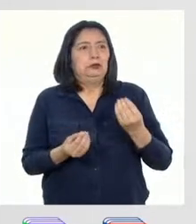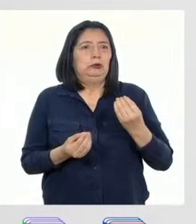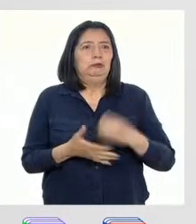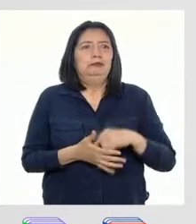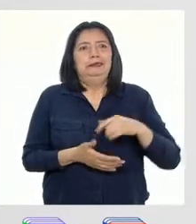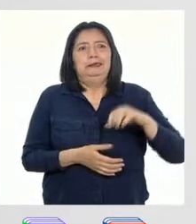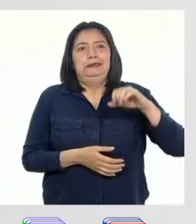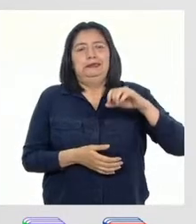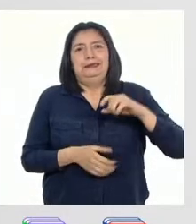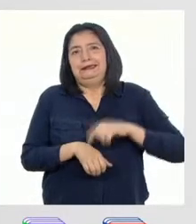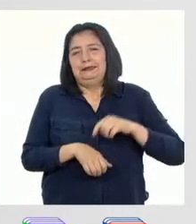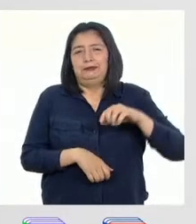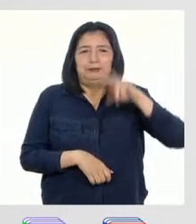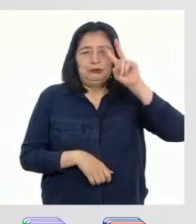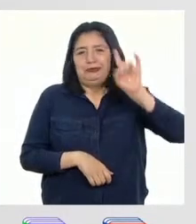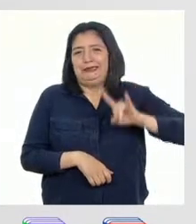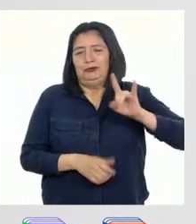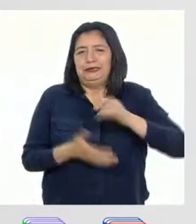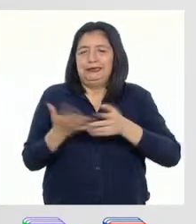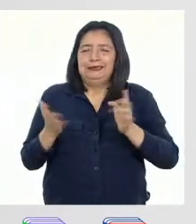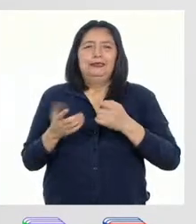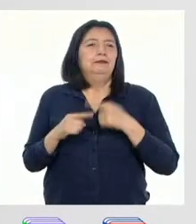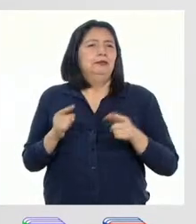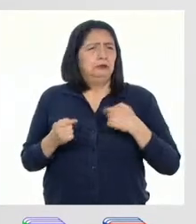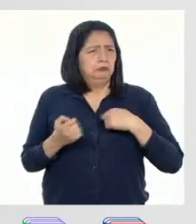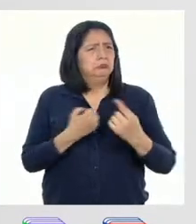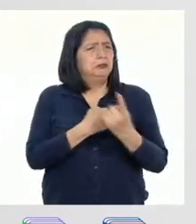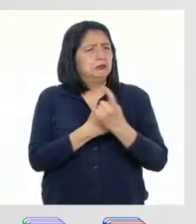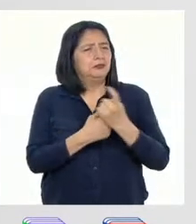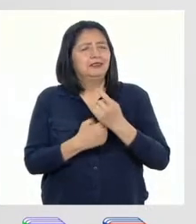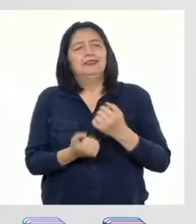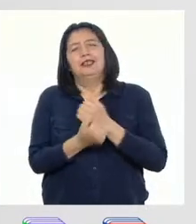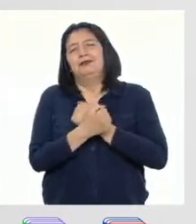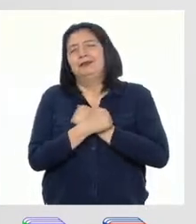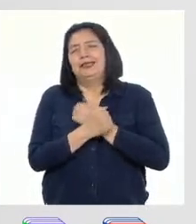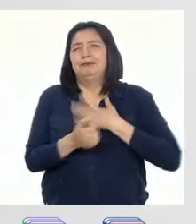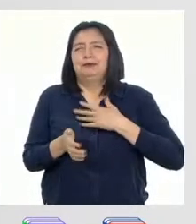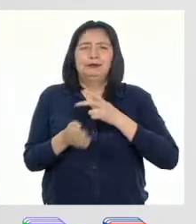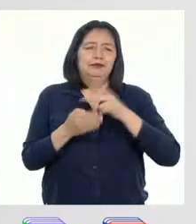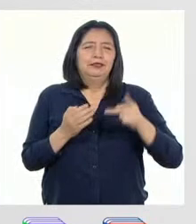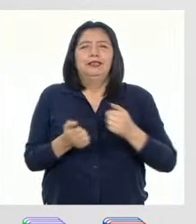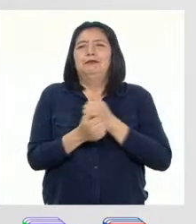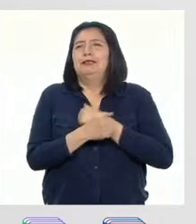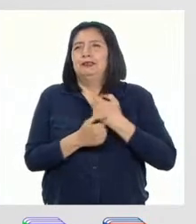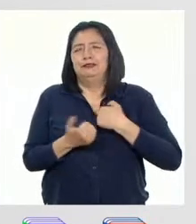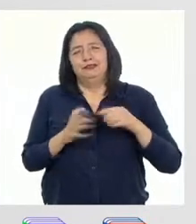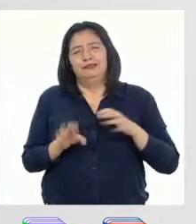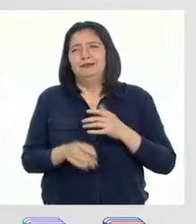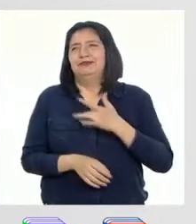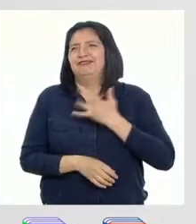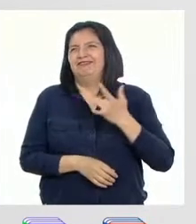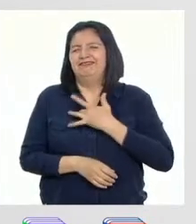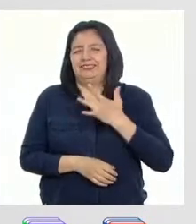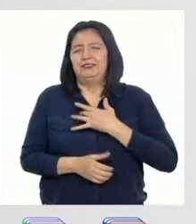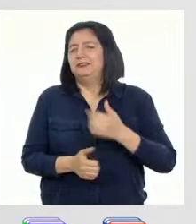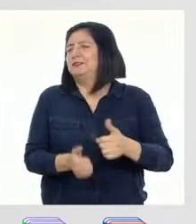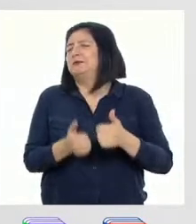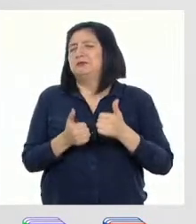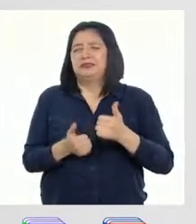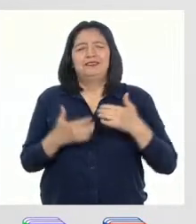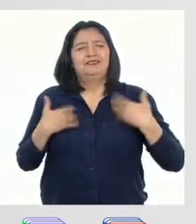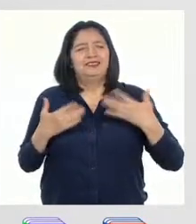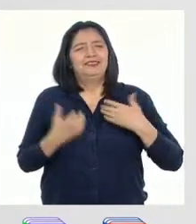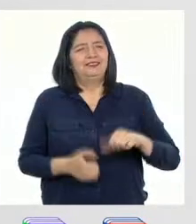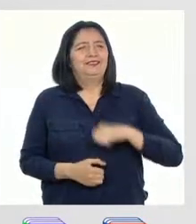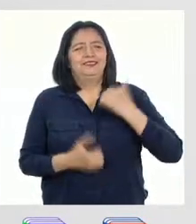estado de emergencia. Pero que me ha enseñado mucho a amar mi profesión, a amar lo que hago, y me siento muy bien y muy